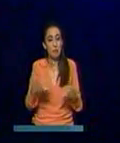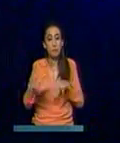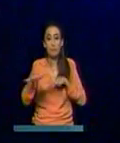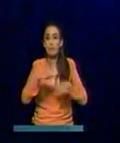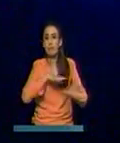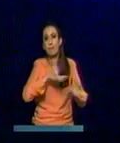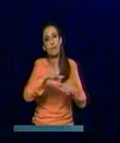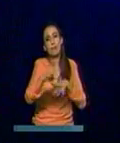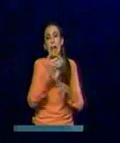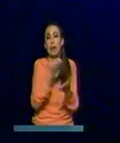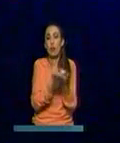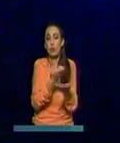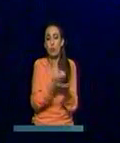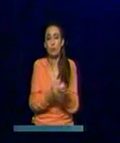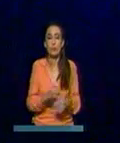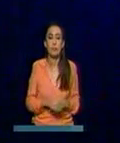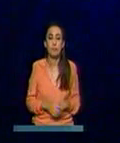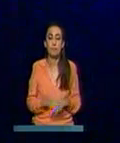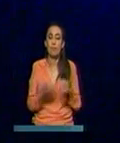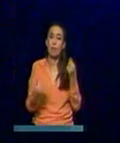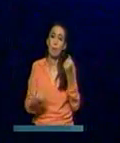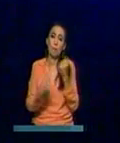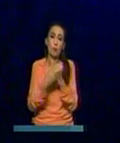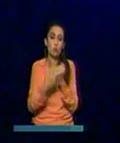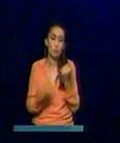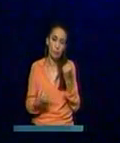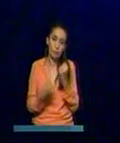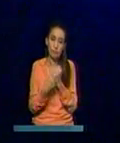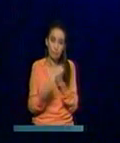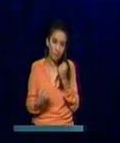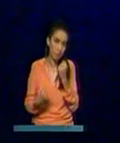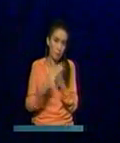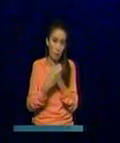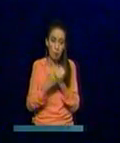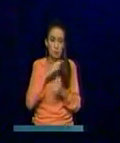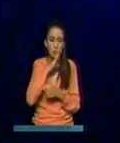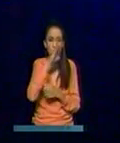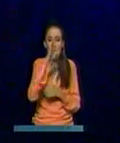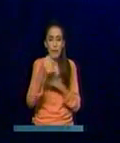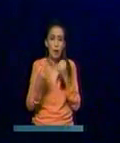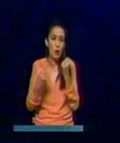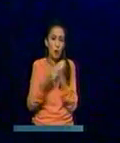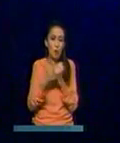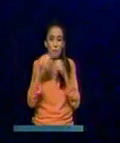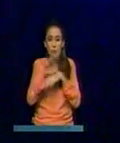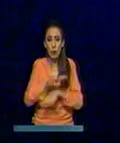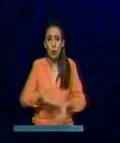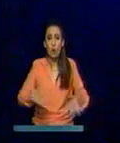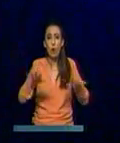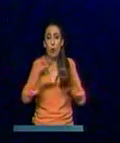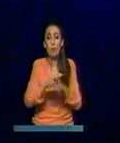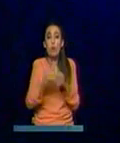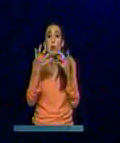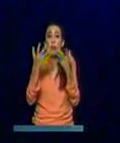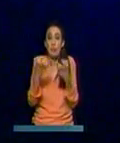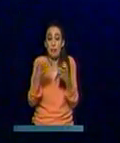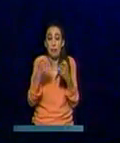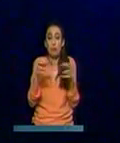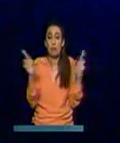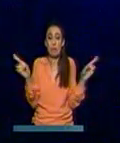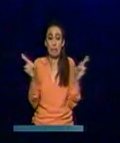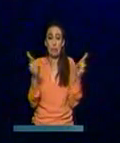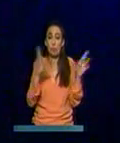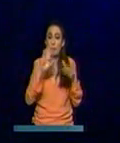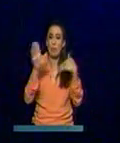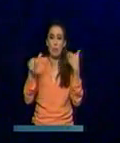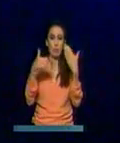de la economía del país. Nuestro apoyo como gobierno central, nuestro compromiso está allí, y quiero dejar un resumen